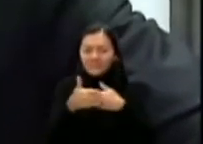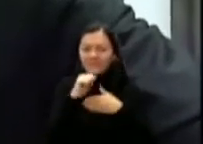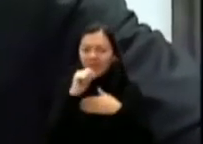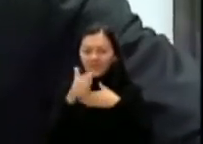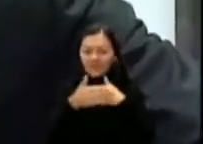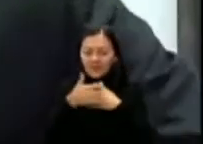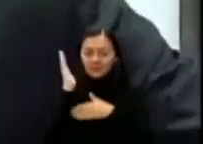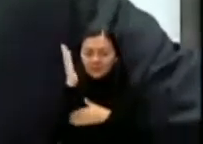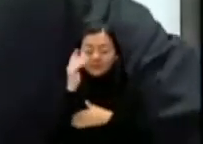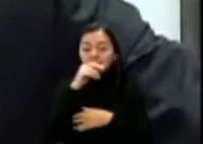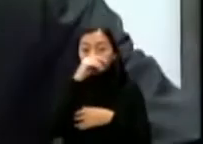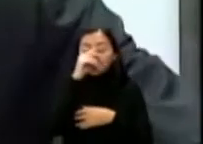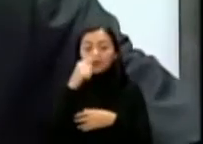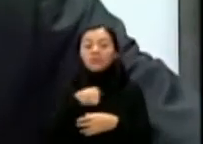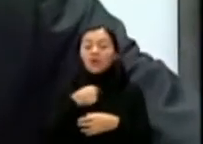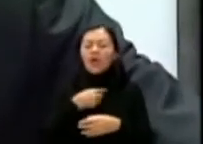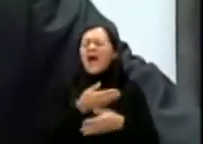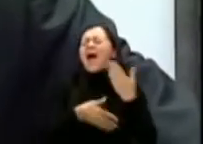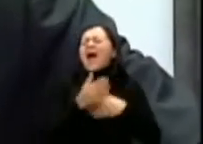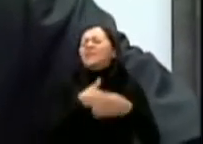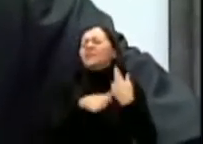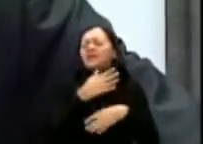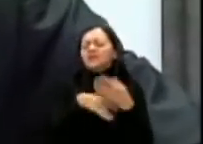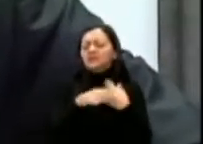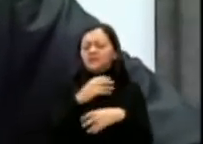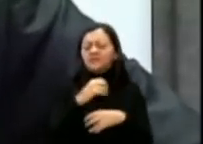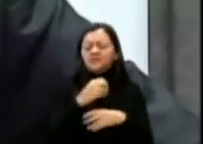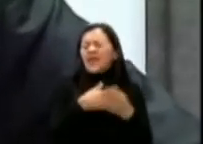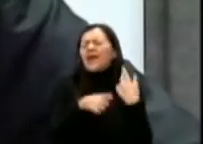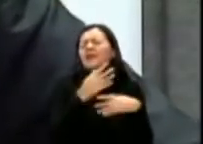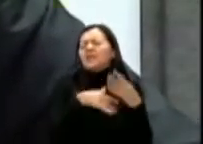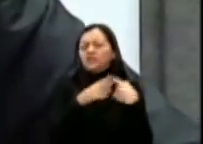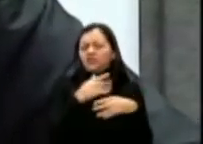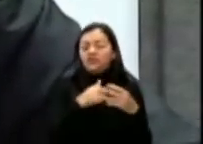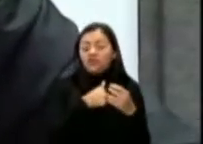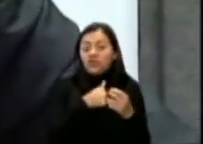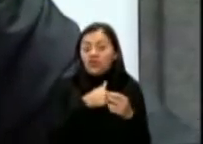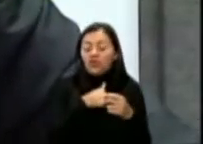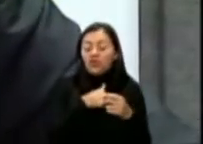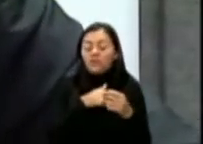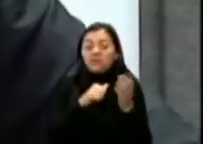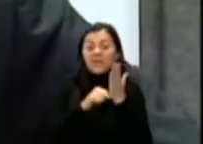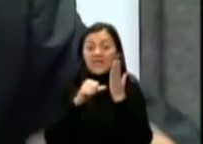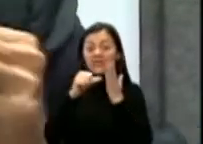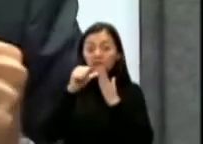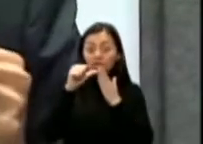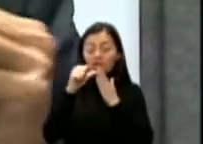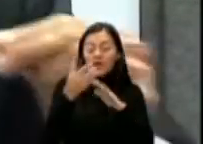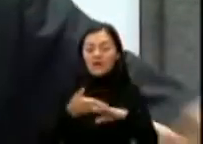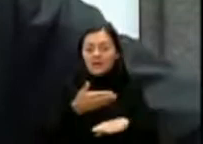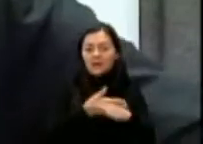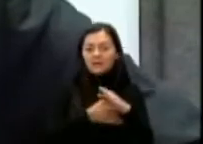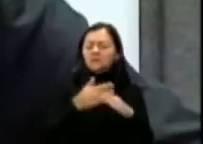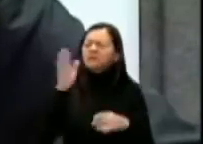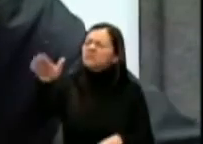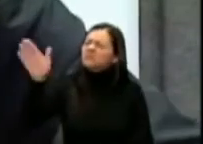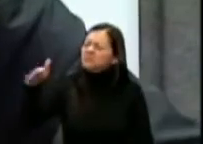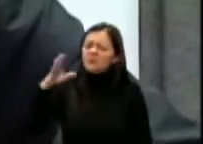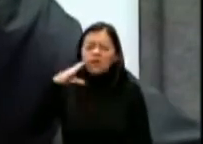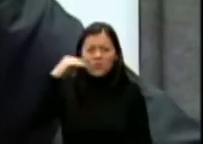yo al presidente hace años atrás antes de ser inclusive vicepresidente de la república cuando era ministro estado digo mira presidente